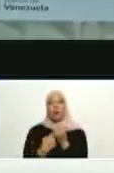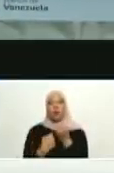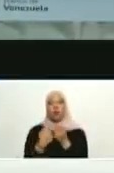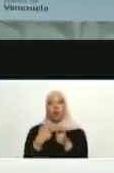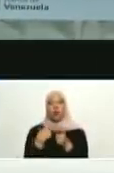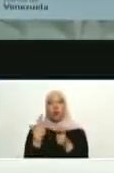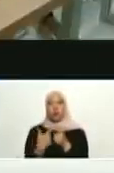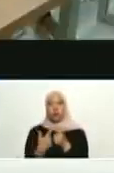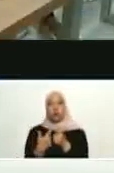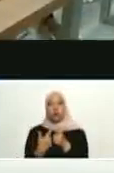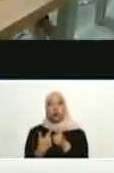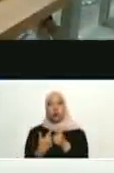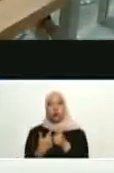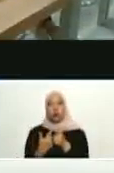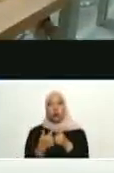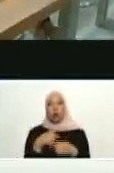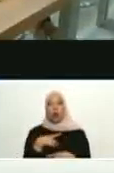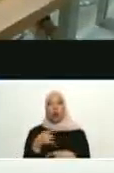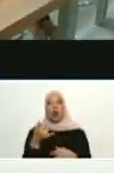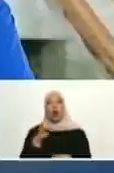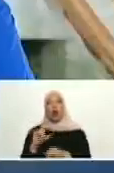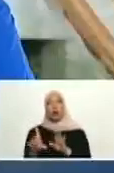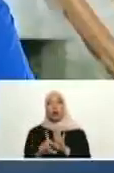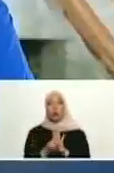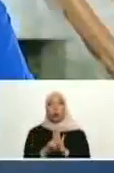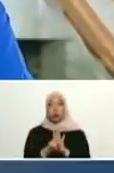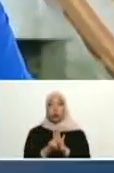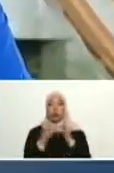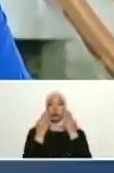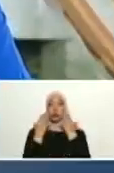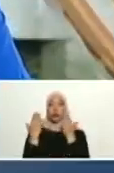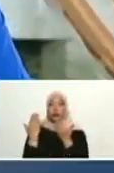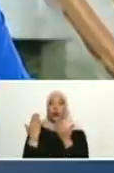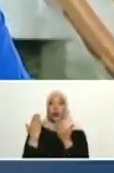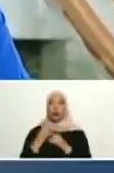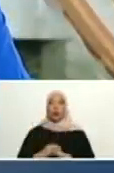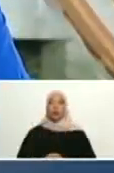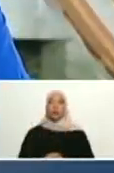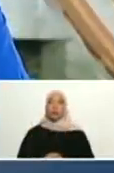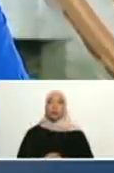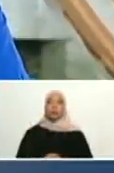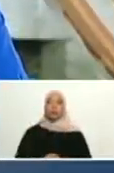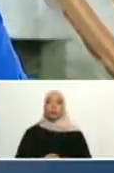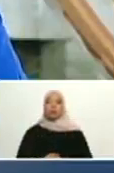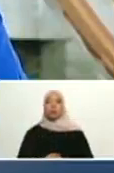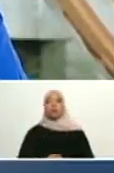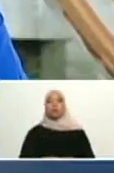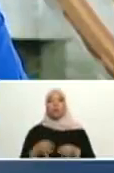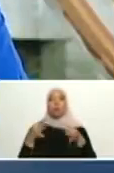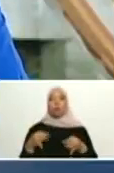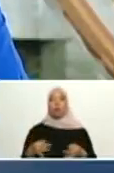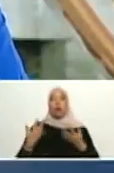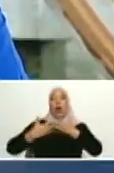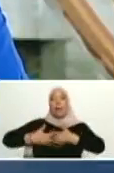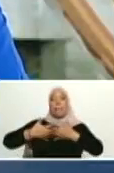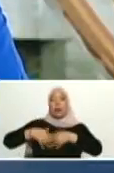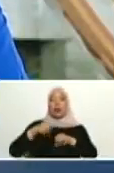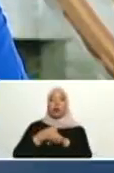me dan este decreto, ¿no? Para eximir a los